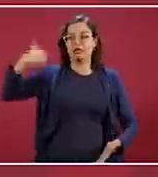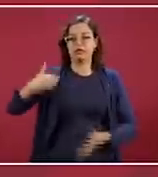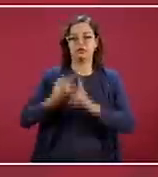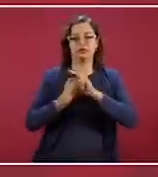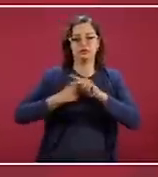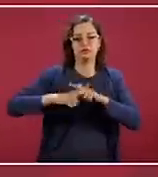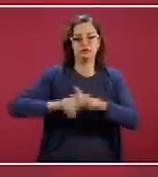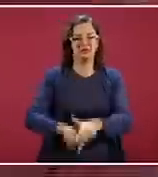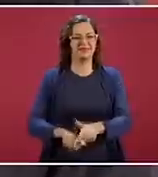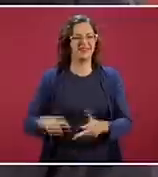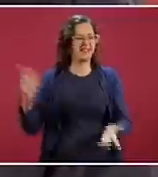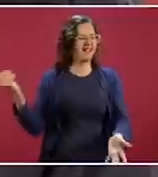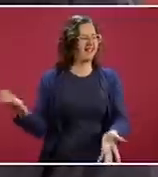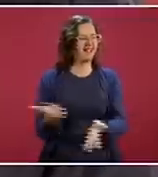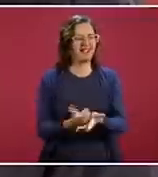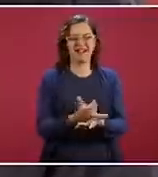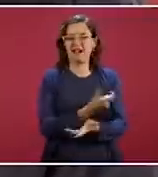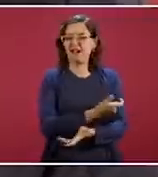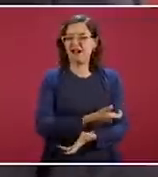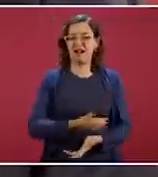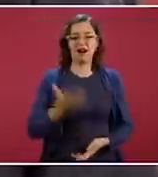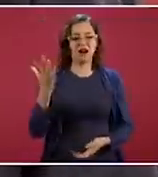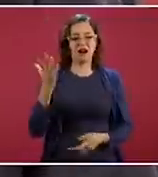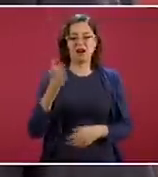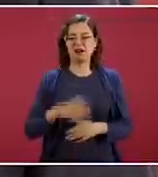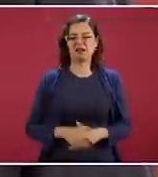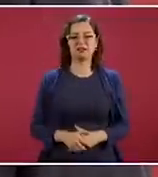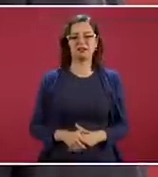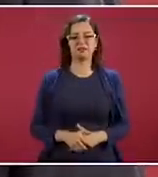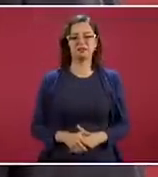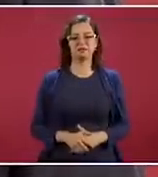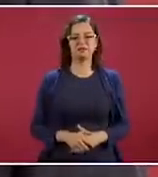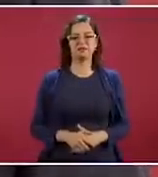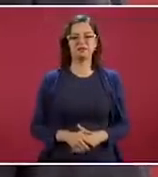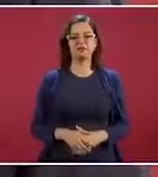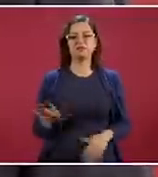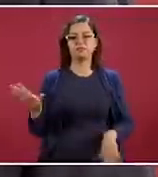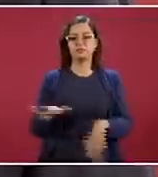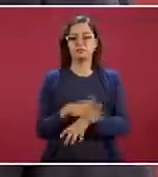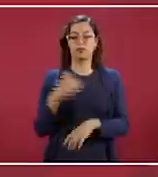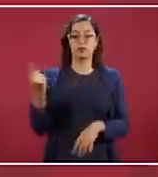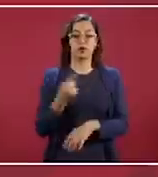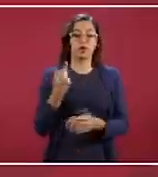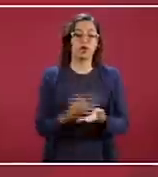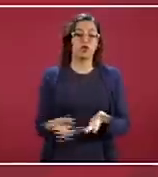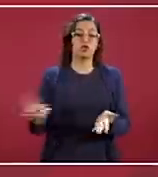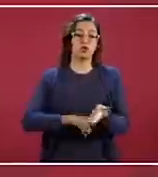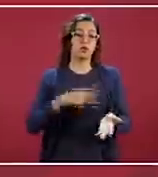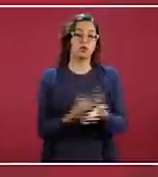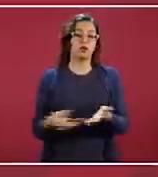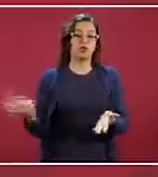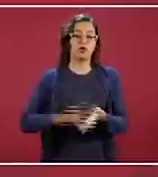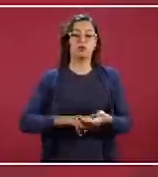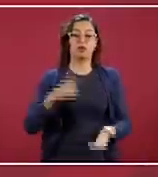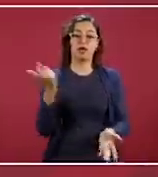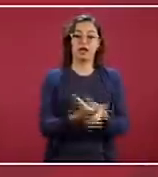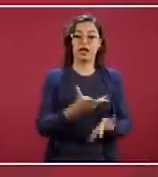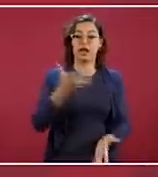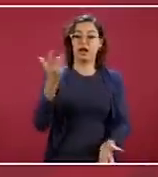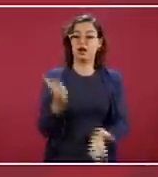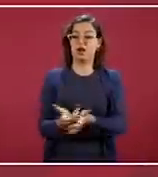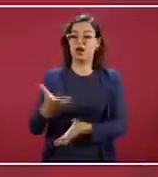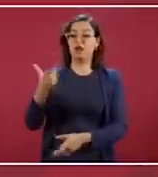que costaron mucho, porque no solo elevaron los precios de las obras, sino que fueron